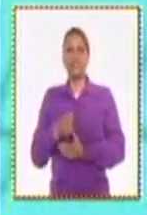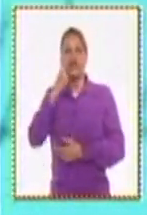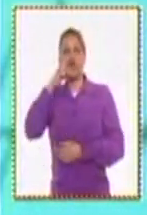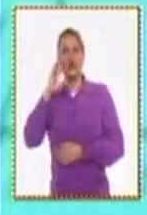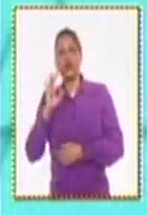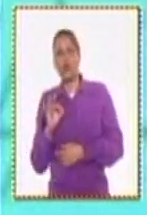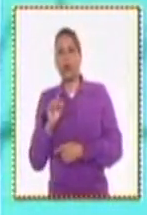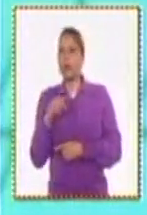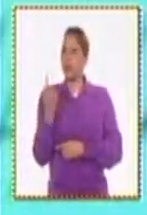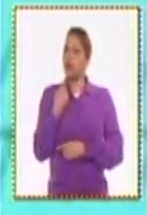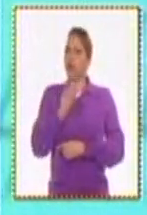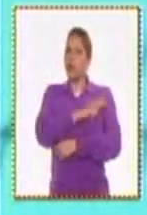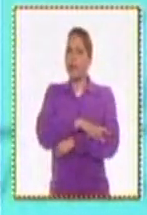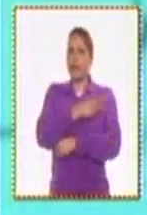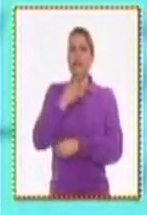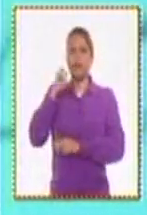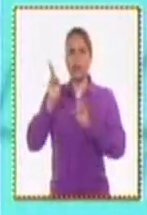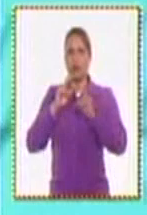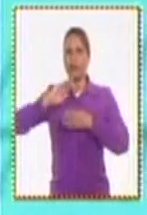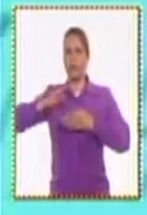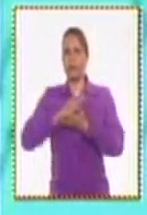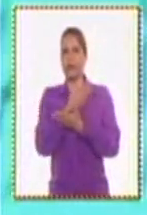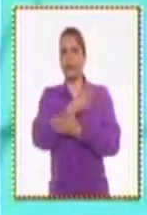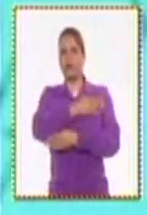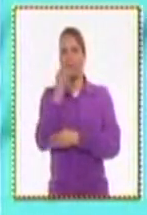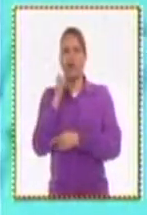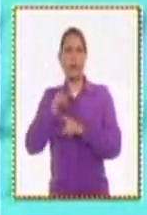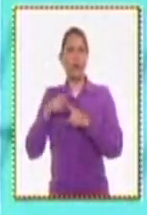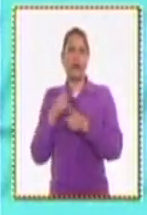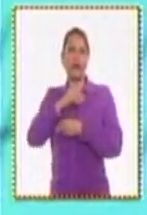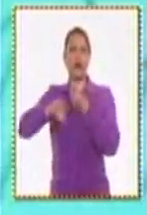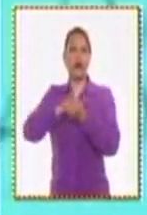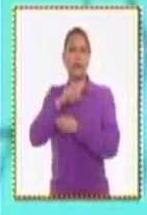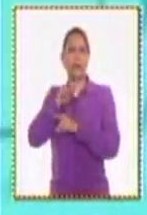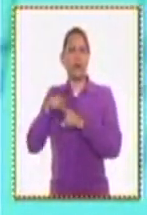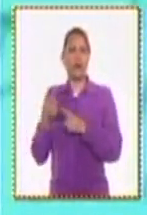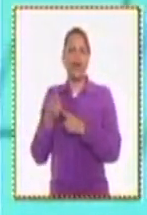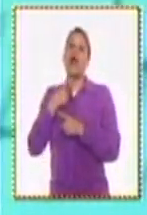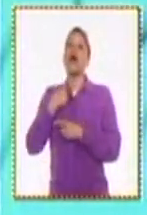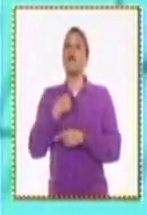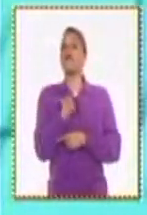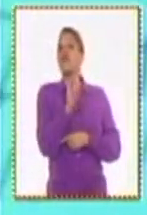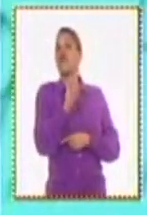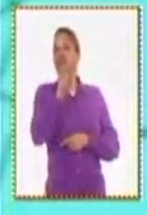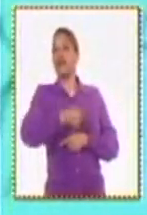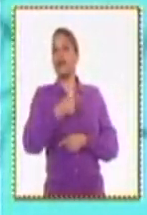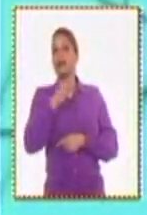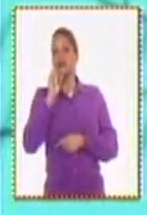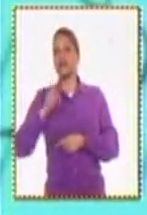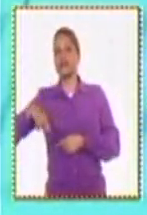pero todo el mundo votó a favor de terminar el bloqueo económico en Cuba. ¿Por qué no podemos hacer un cambio? Porque yo tengo el derecho a veto en Naciones